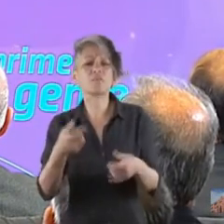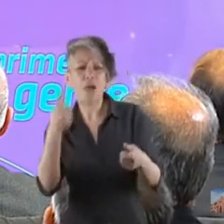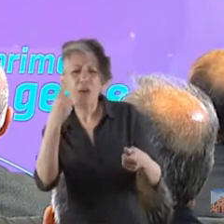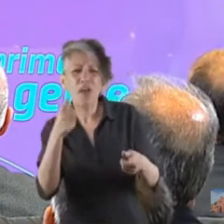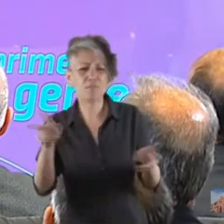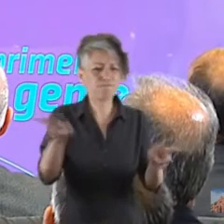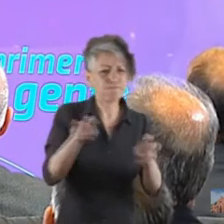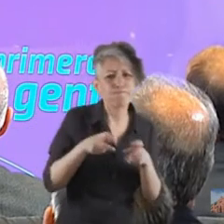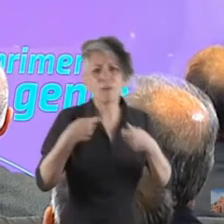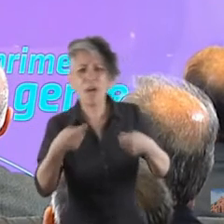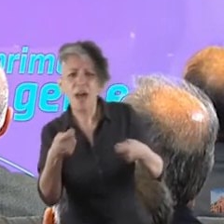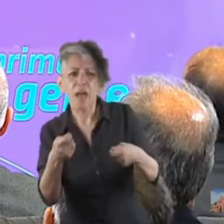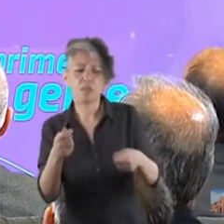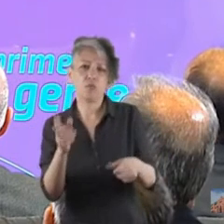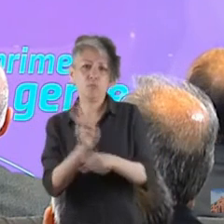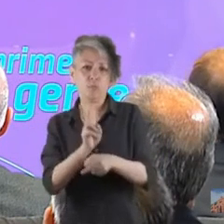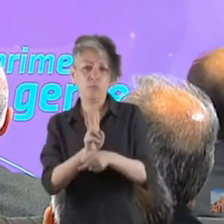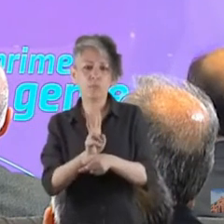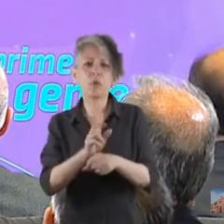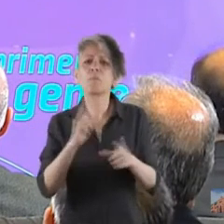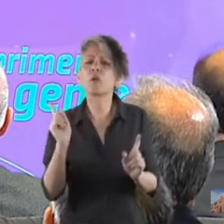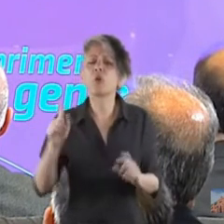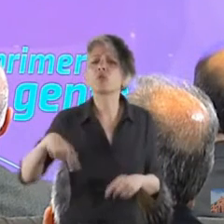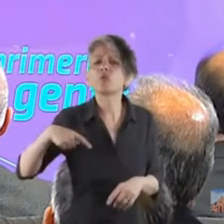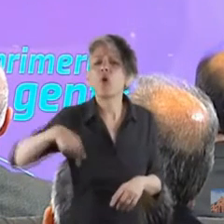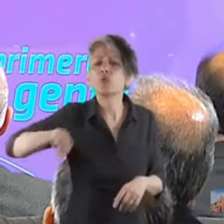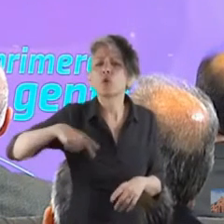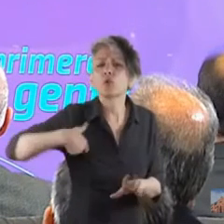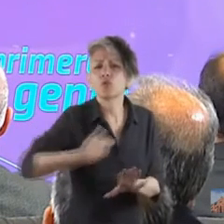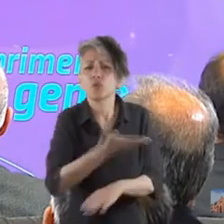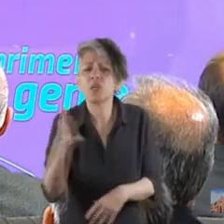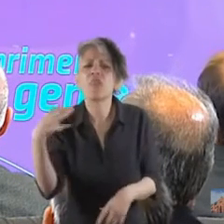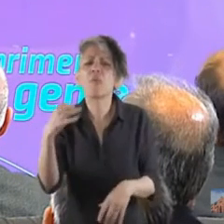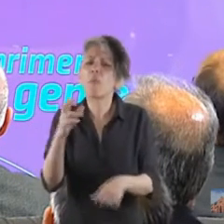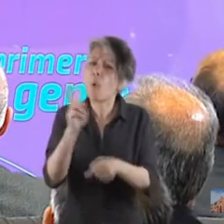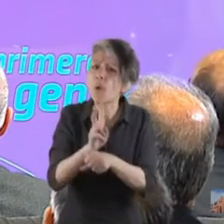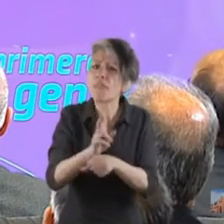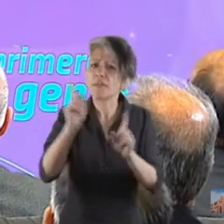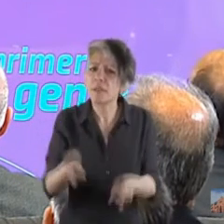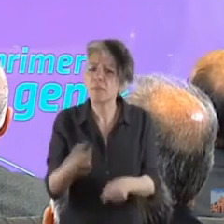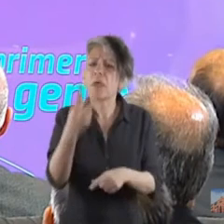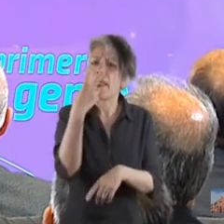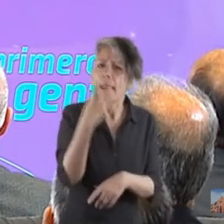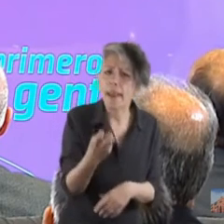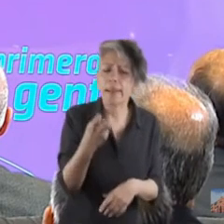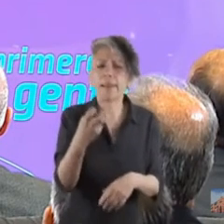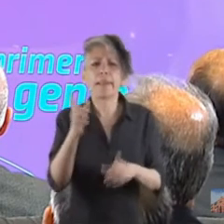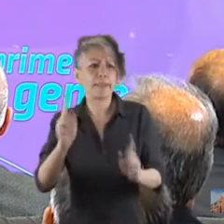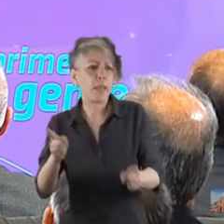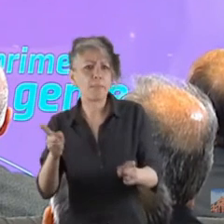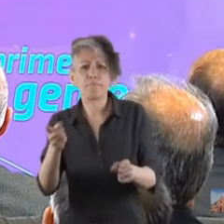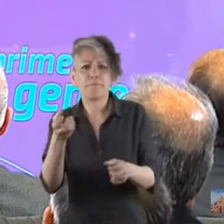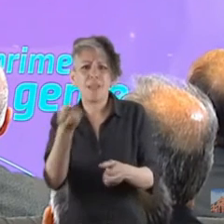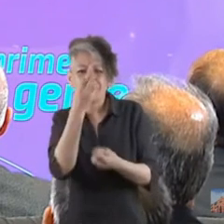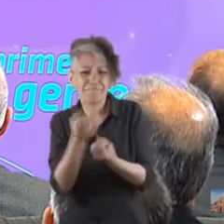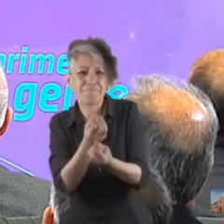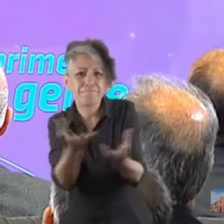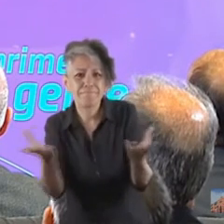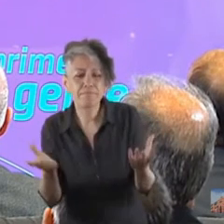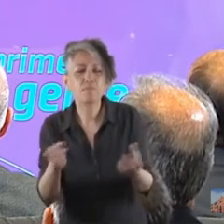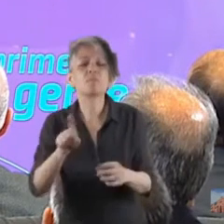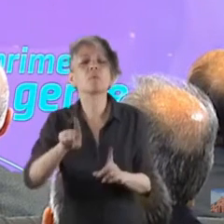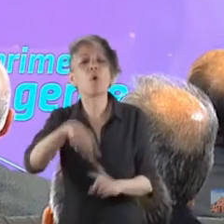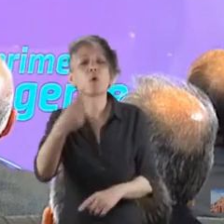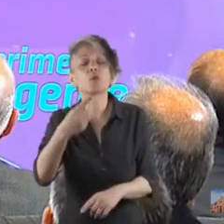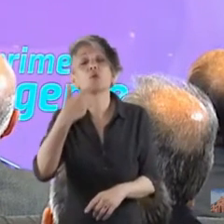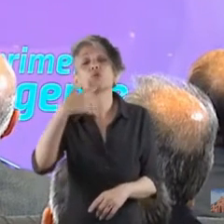tenemos que asumir el compromiso de cuidar nuestros recursos energéticos y naturales respecto del superávit comercial